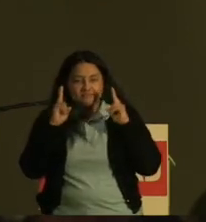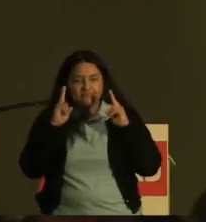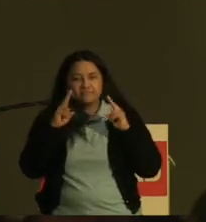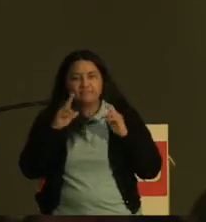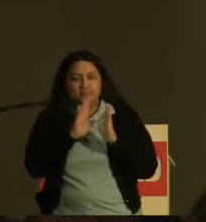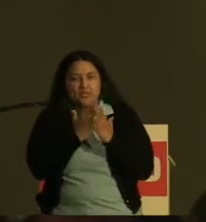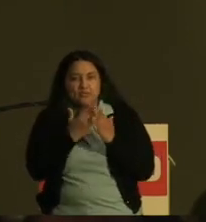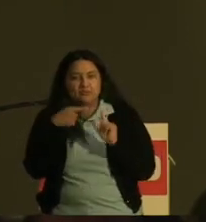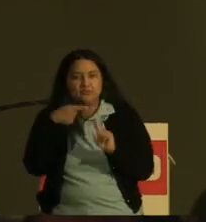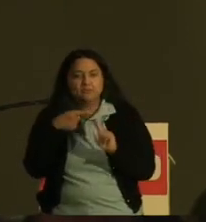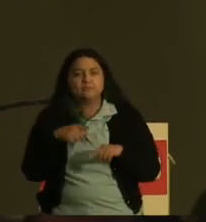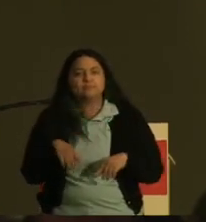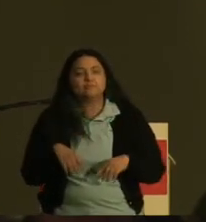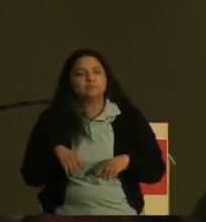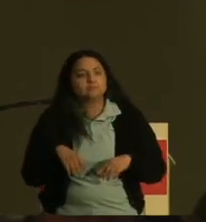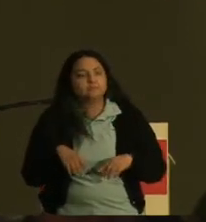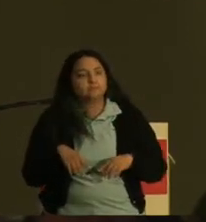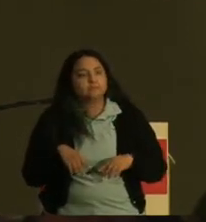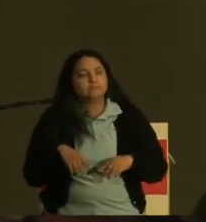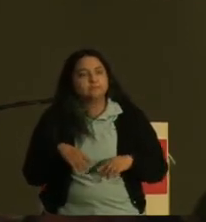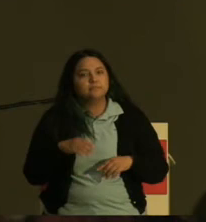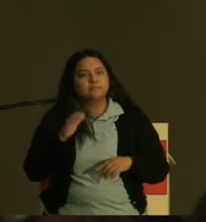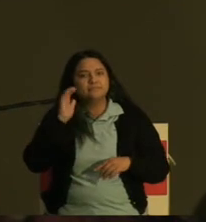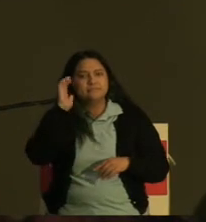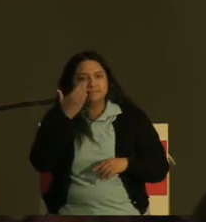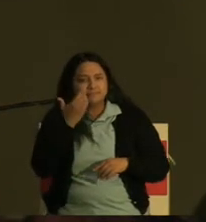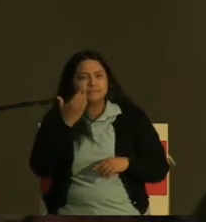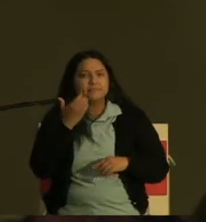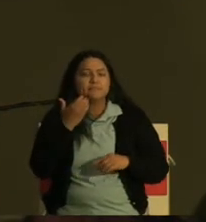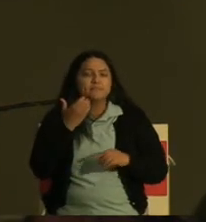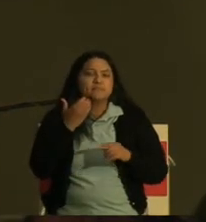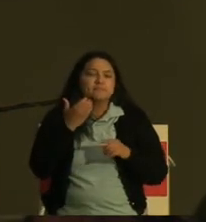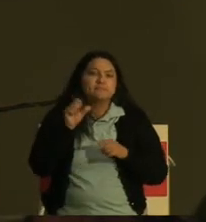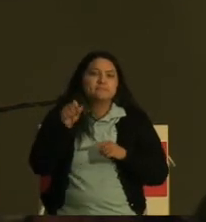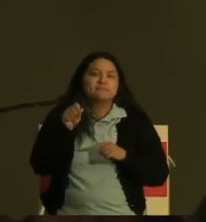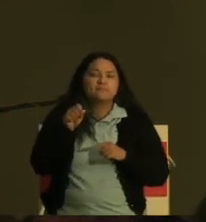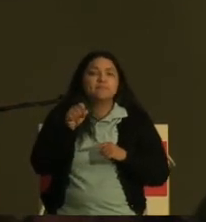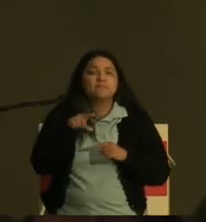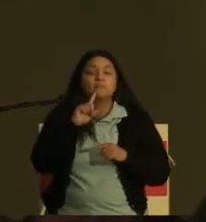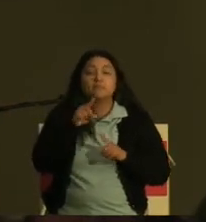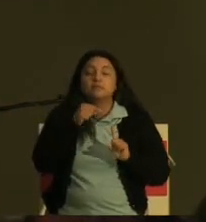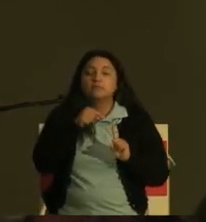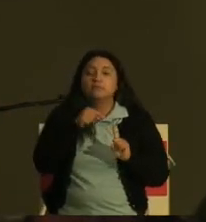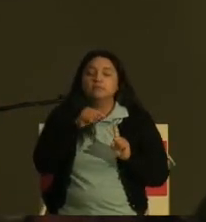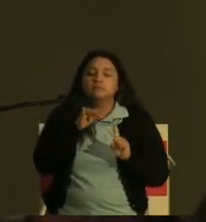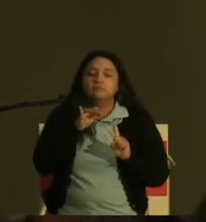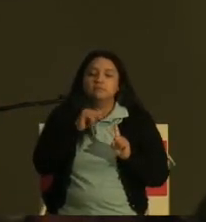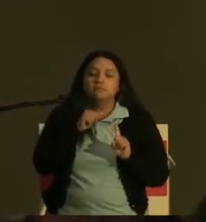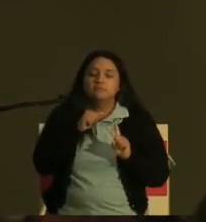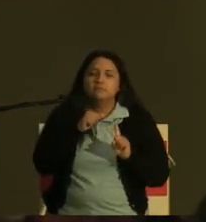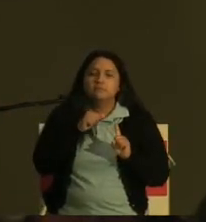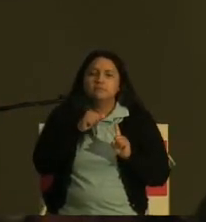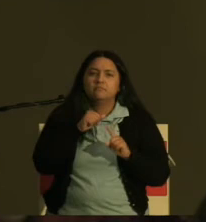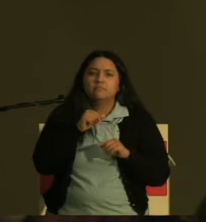esta cineasta, que a mí me parece genial, que se llama Lucrecia Martel, ¿no? Ella hace cine y